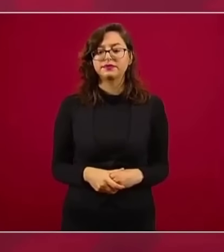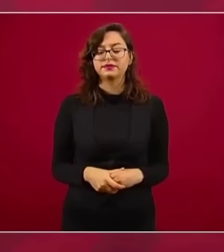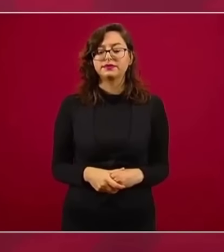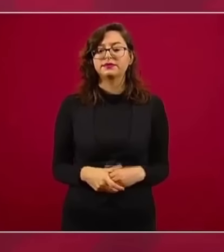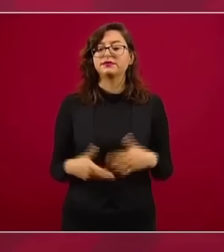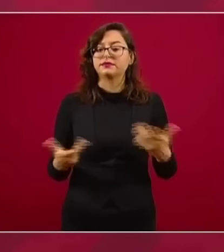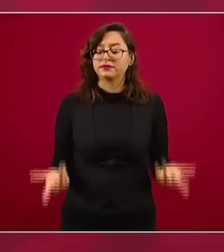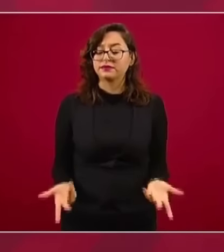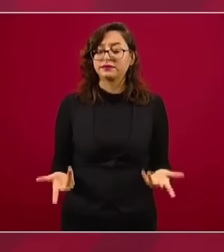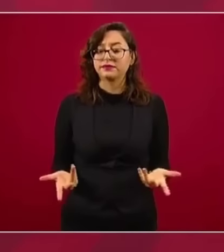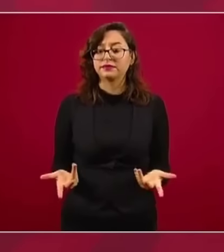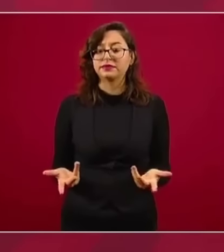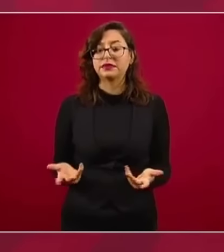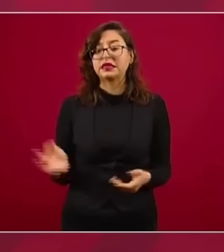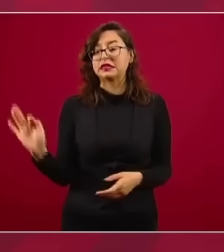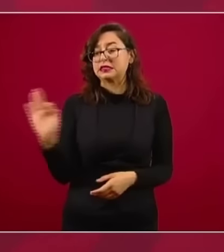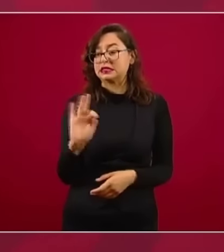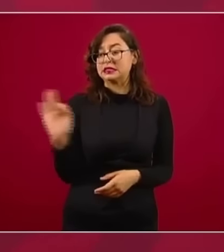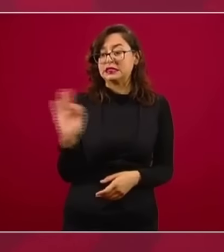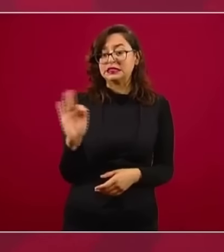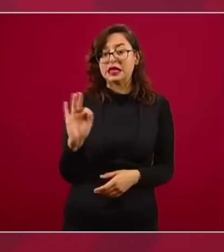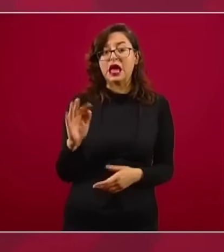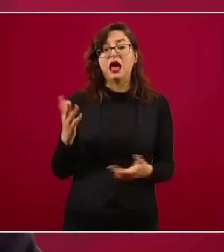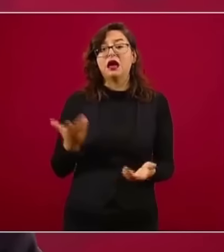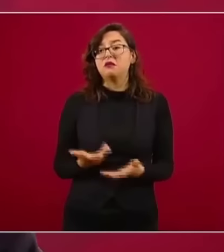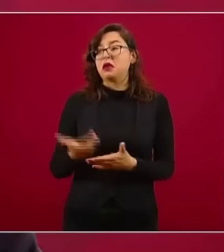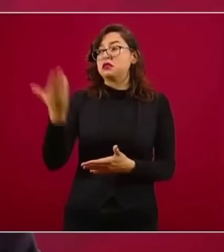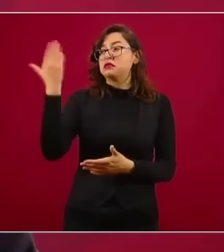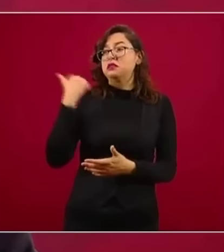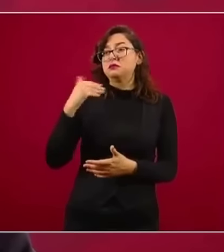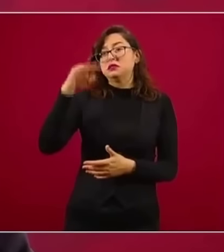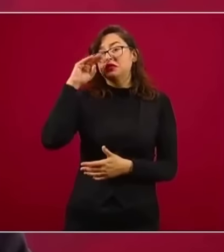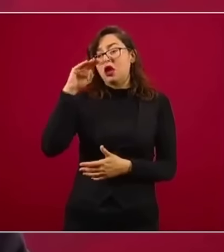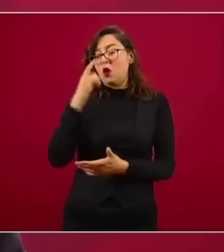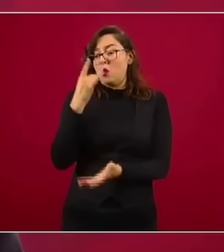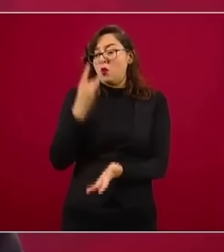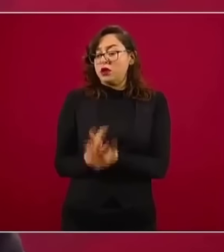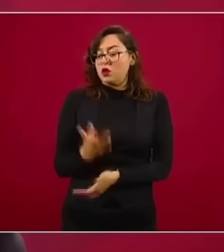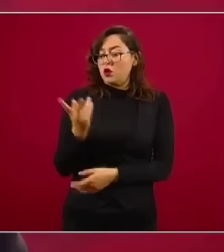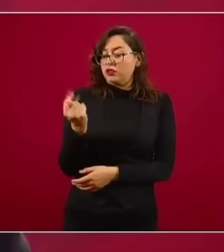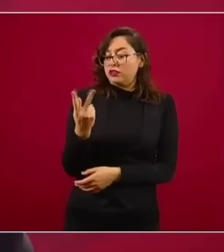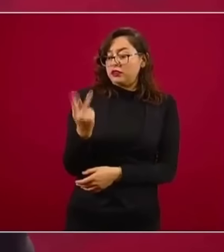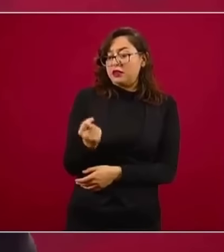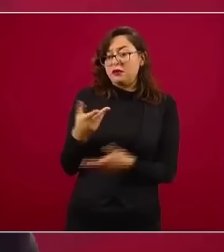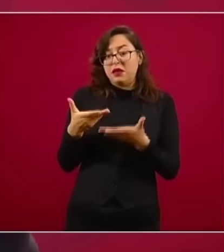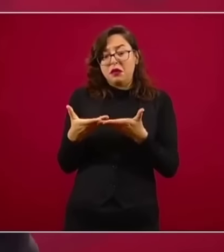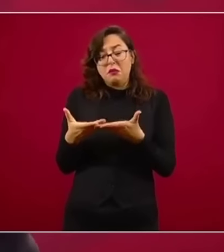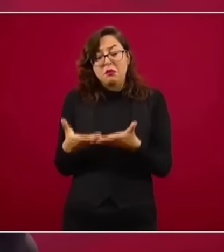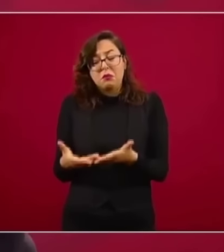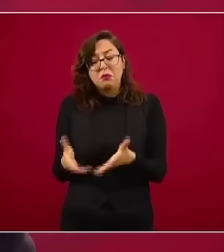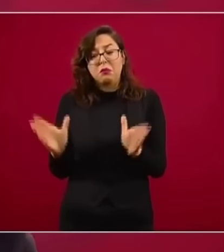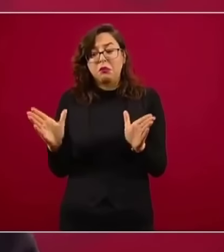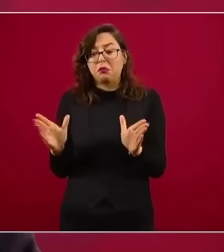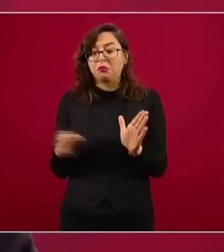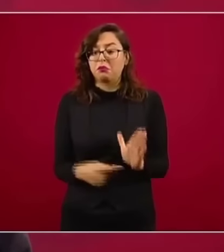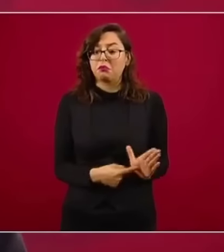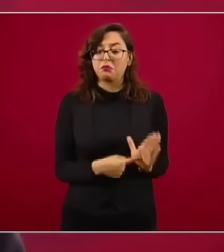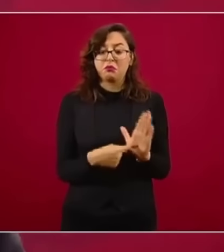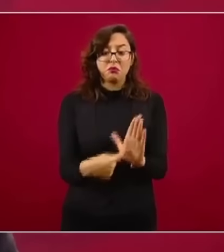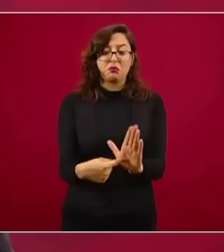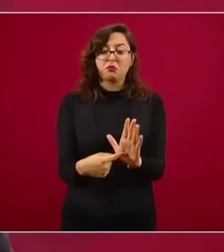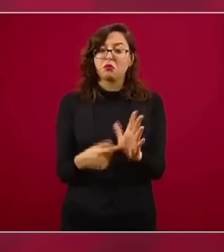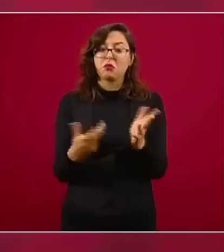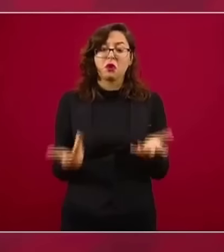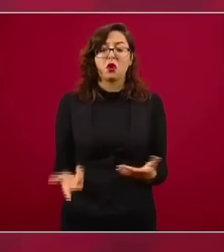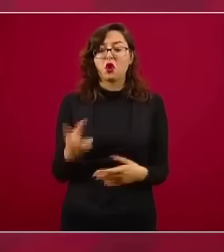si solamente hubiéramos utilizado la televisión abierta, nos hubiera dado estas cifras que estamos enseñando, que es